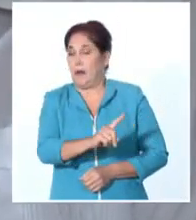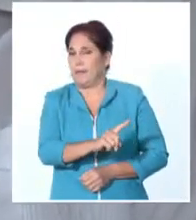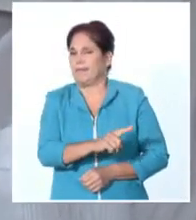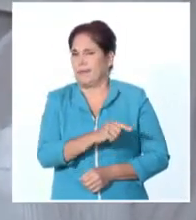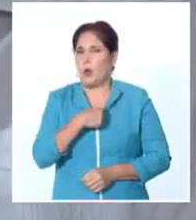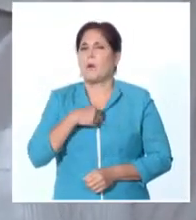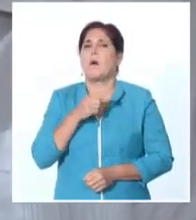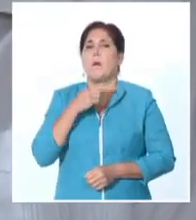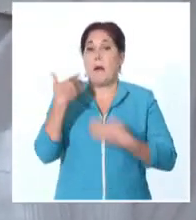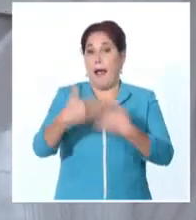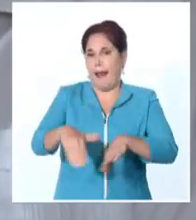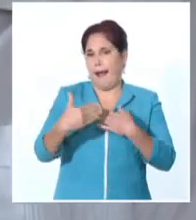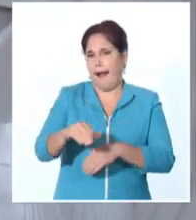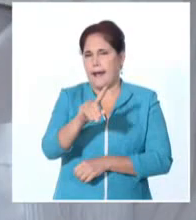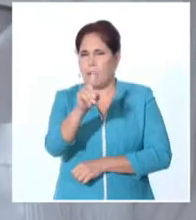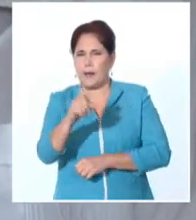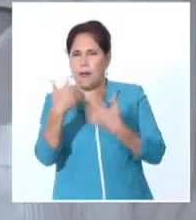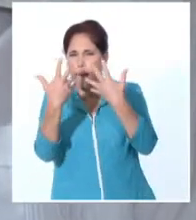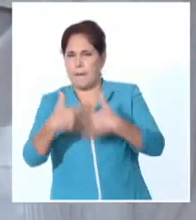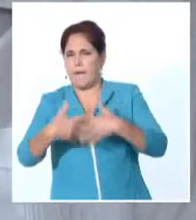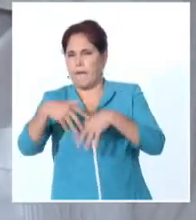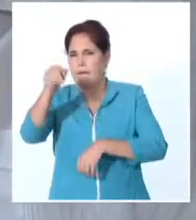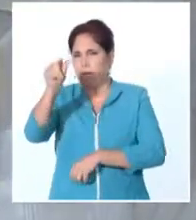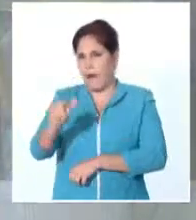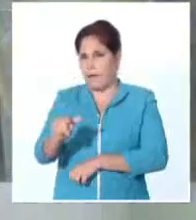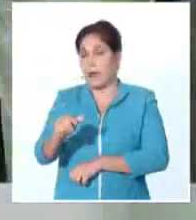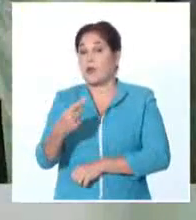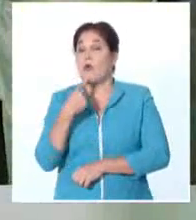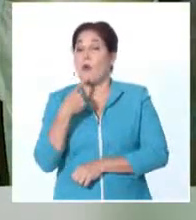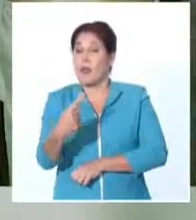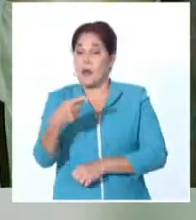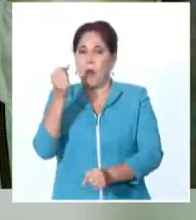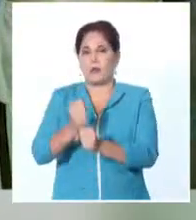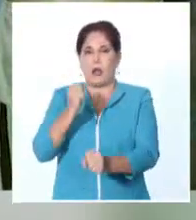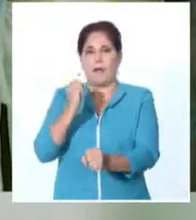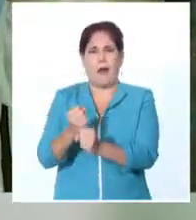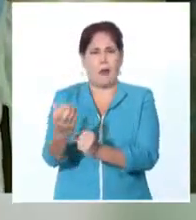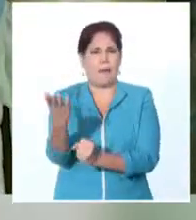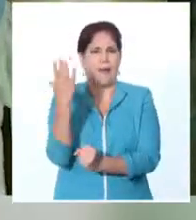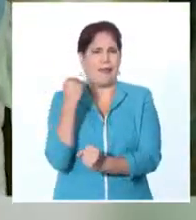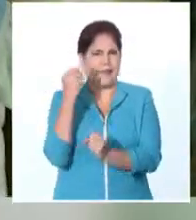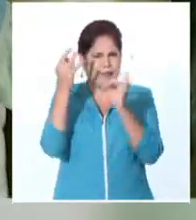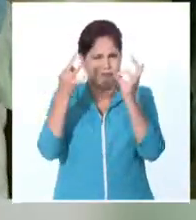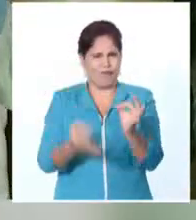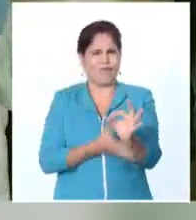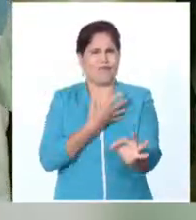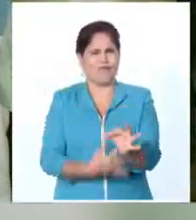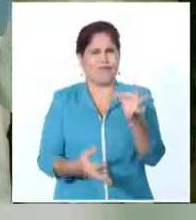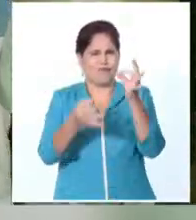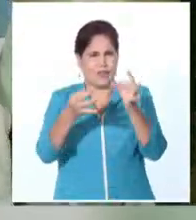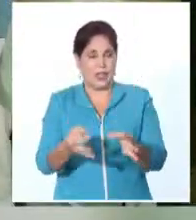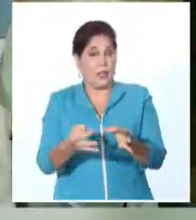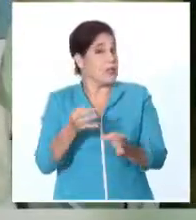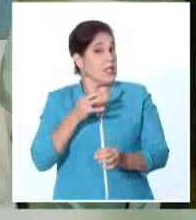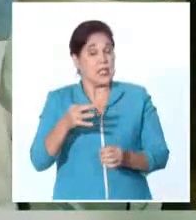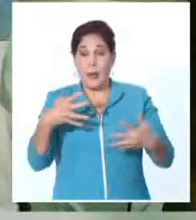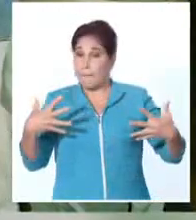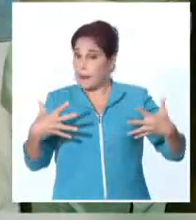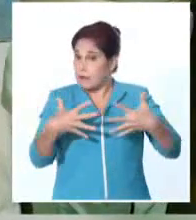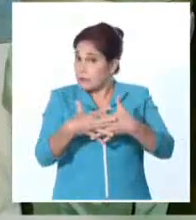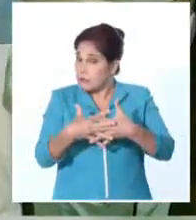saber eficiencia voy a la fábrica y hablo con los trabajadores que son los que saben de eficiencia. Ese concepto de estar siempre